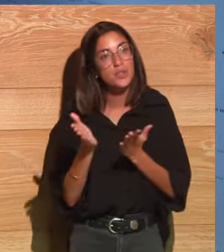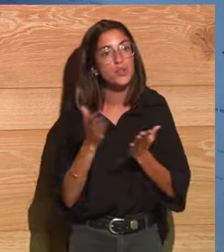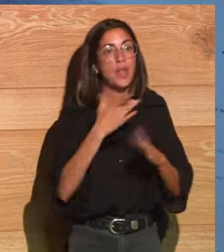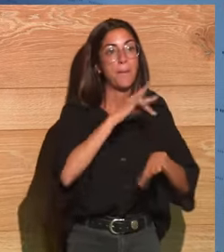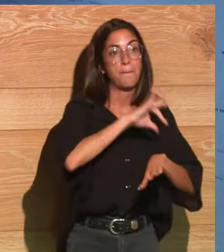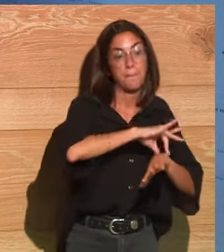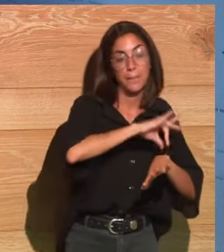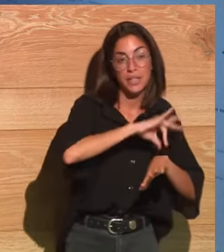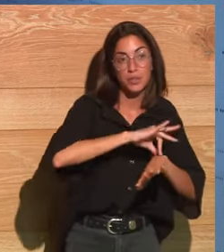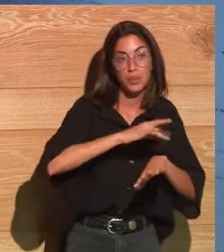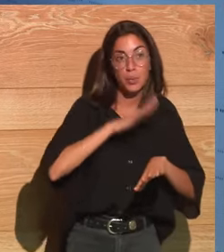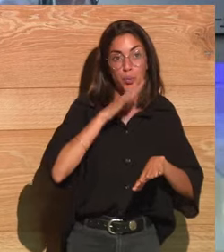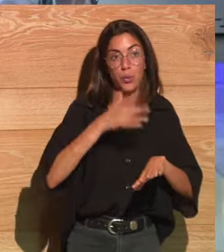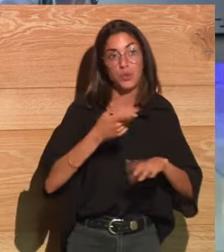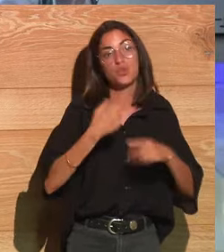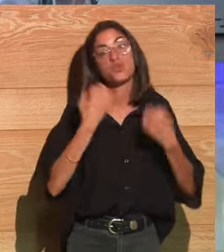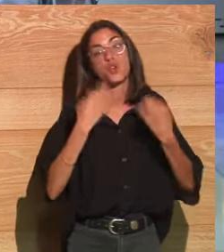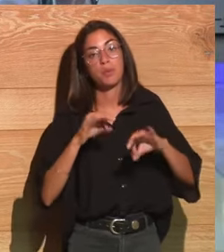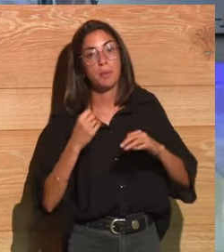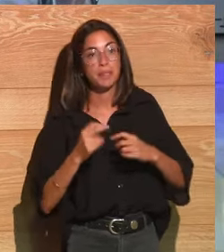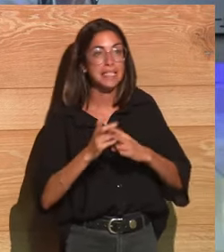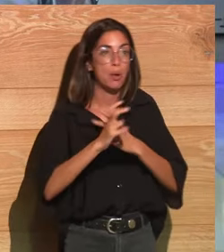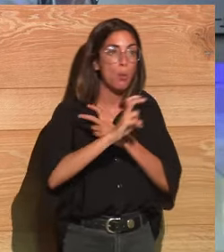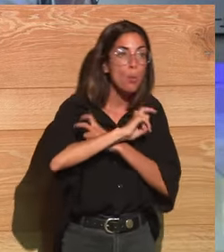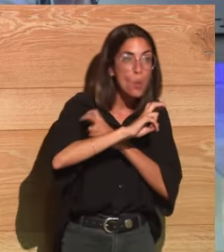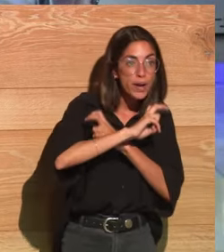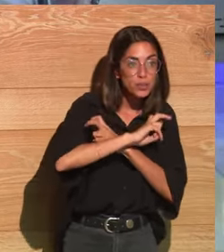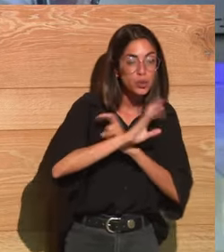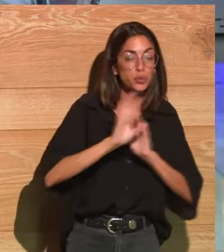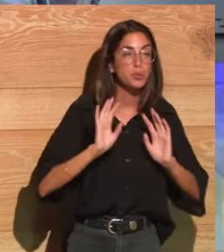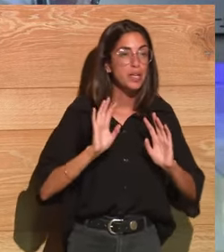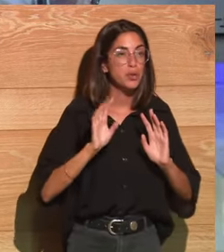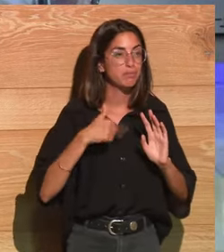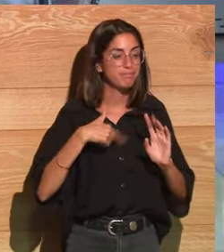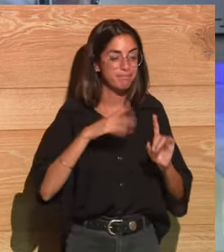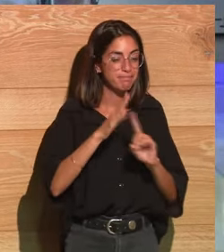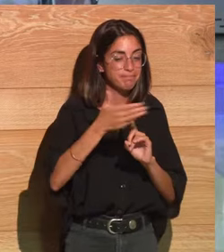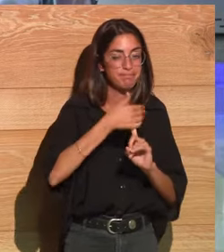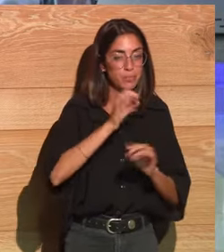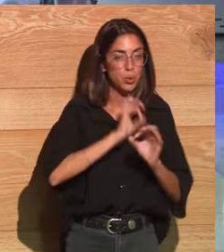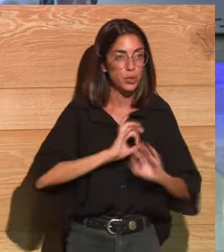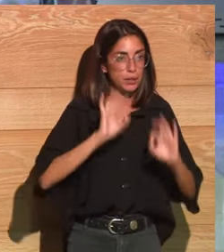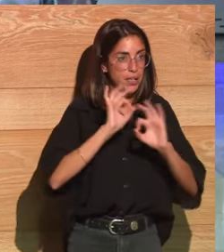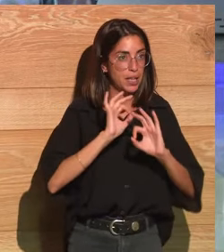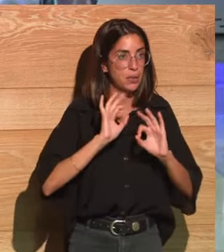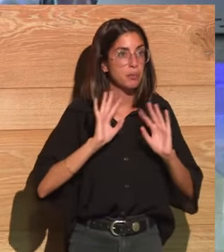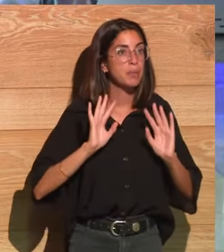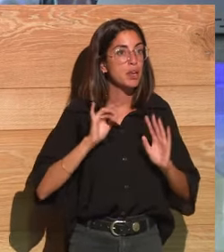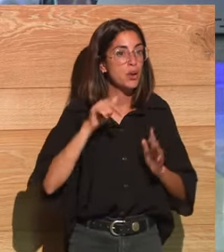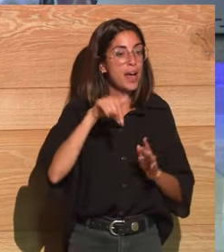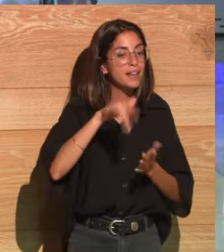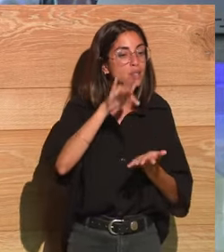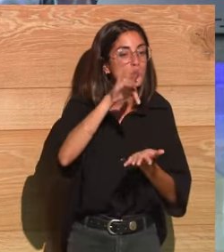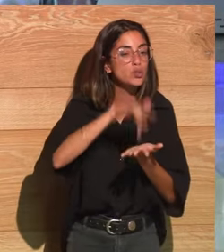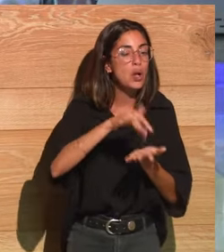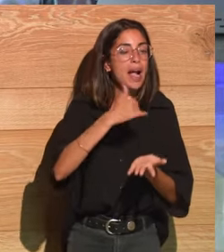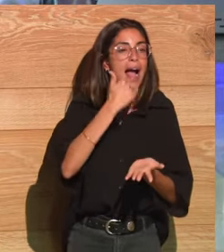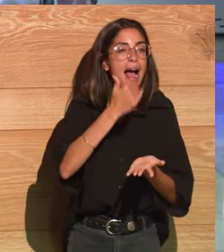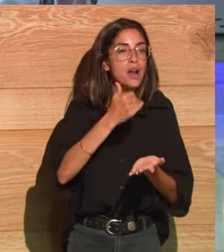nos suele llegar son los huesos, ¿no? Y tiene que ser lo que deja marca el hueso, pero no los hay. Ahora, sucede algo que